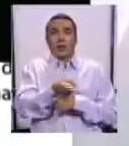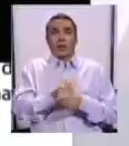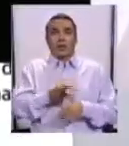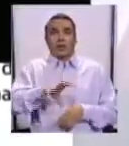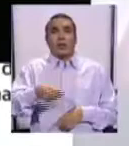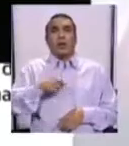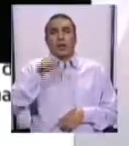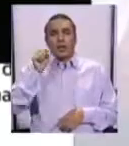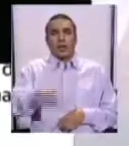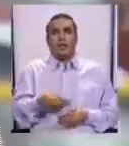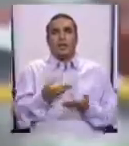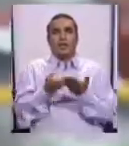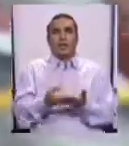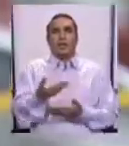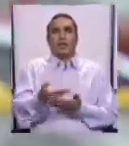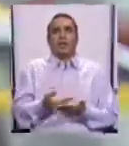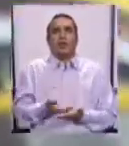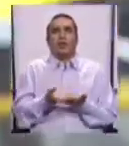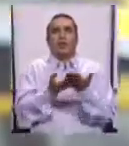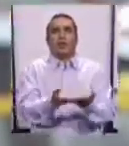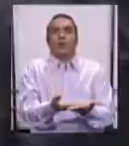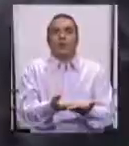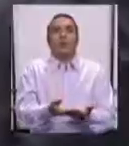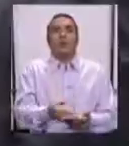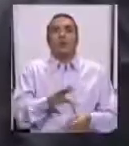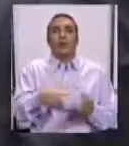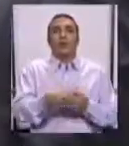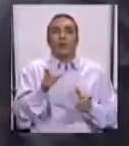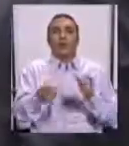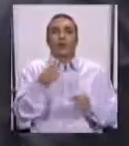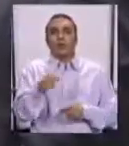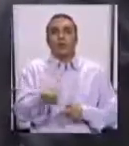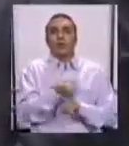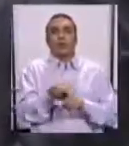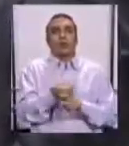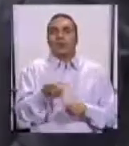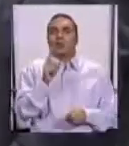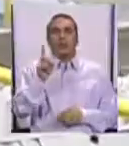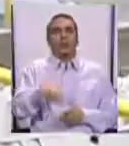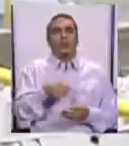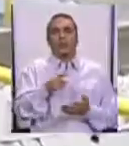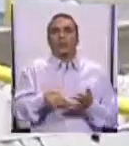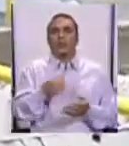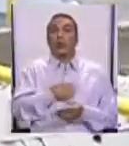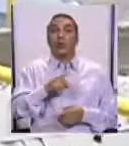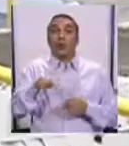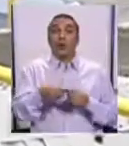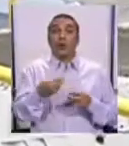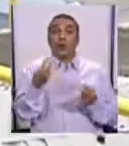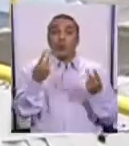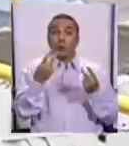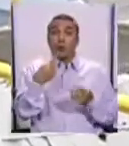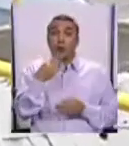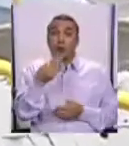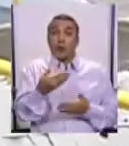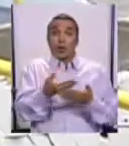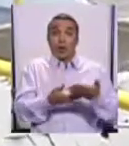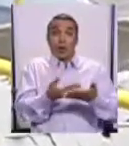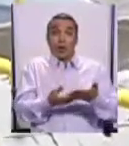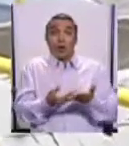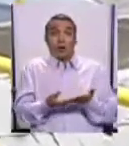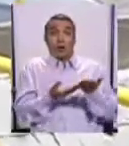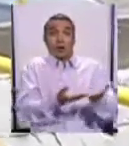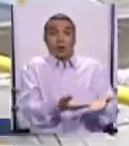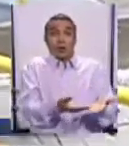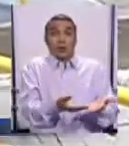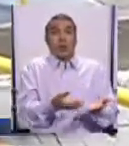debe fundamentarlo y probarlo. La ciudadanía, por su parte, rechaza la violencia. Pues a ver si es que hay pruebas, porque nos dicen que hay pruebas,